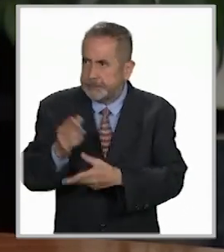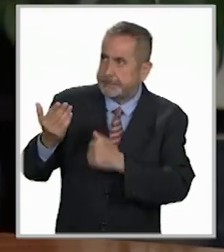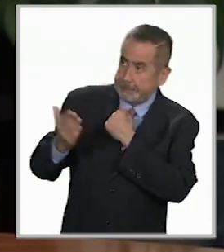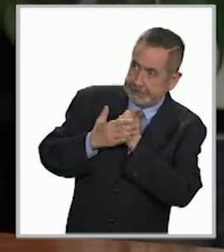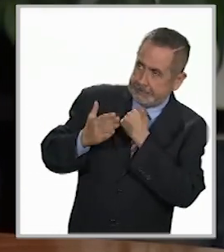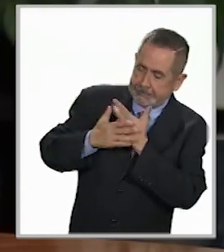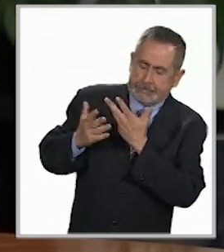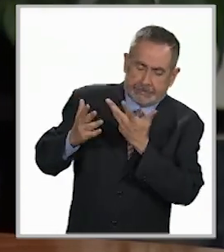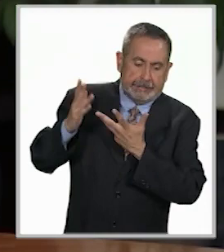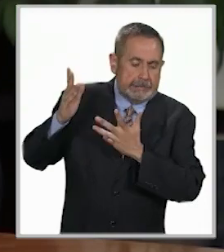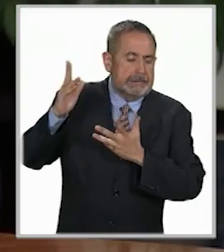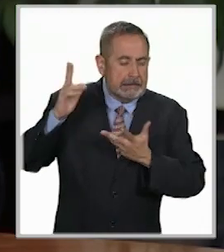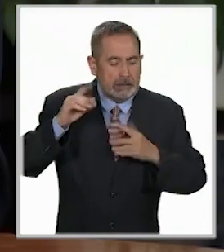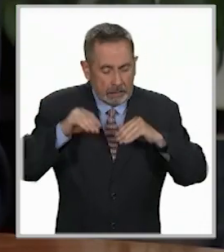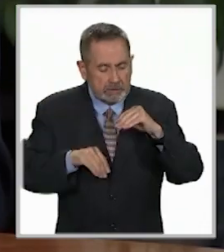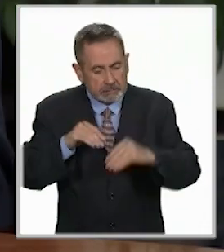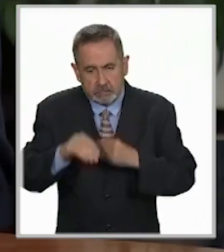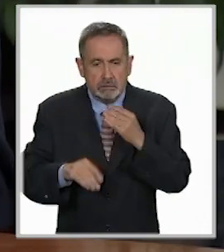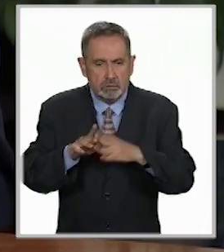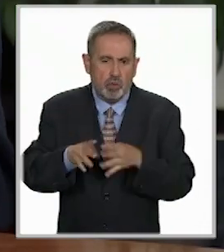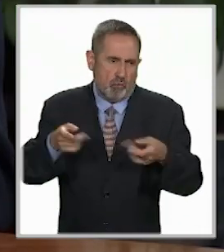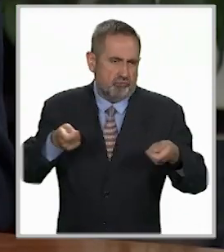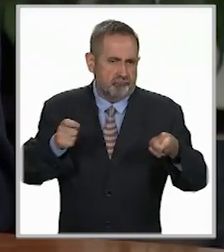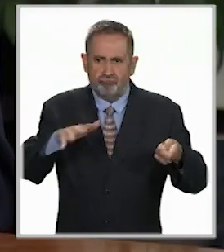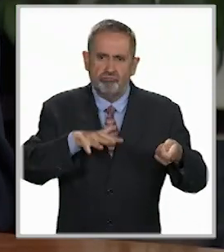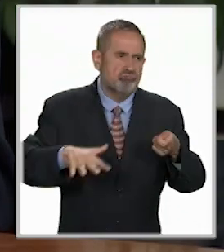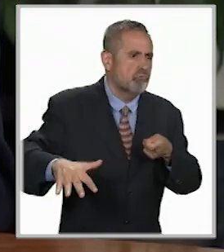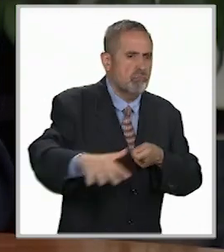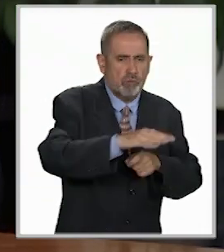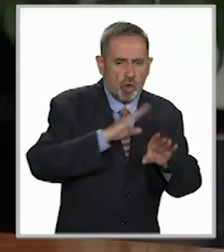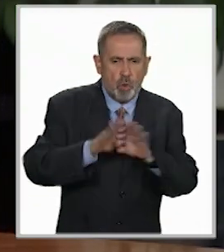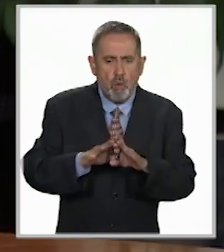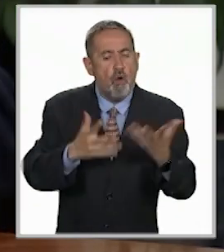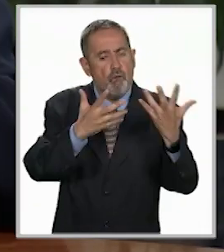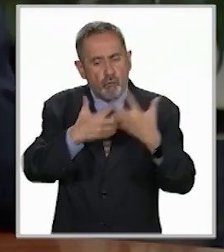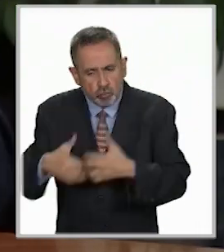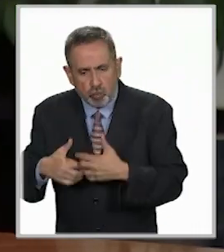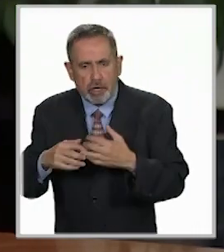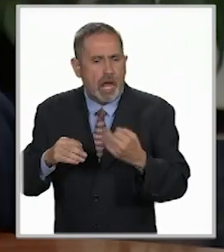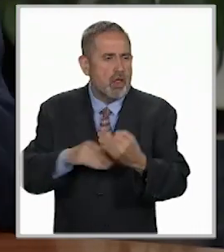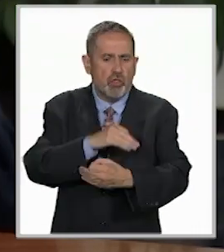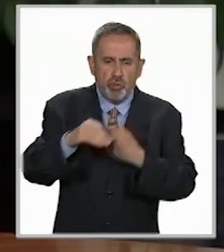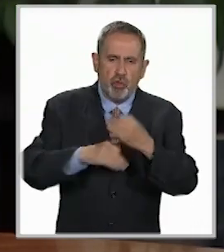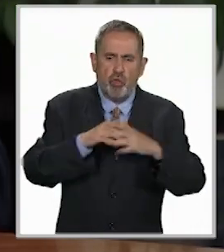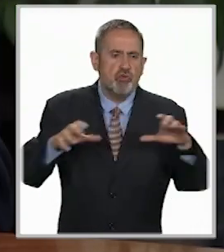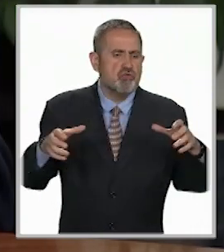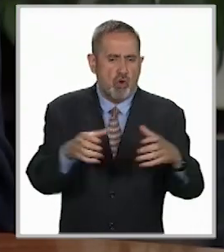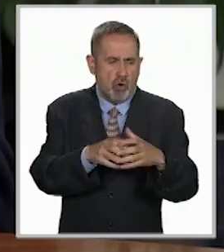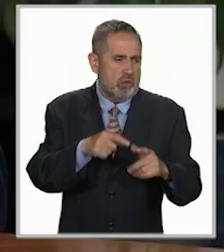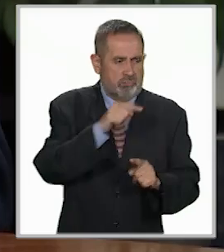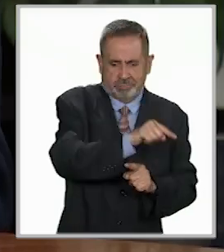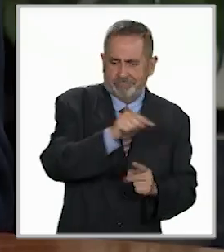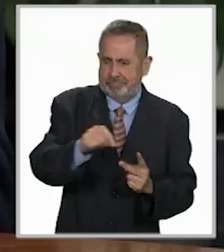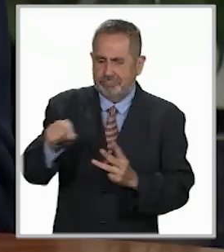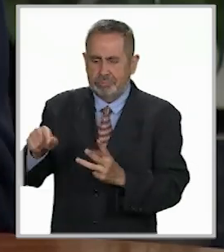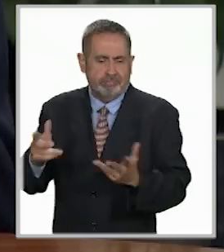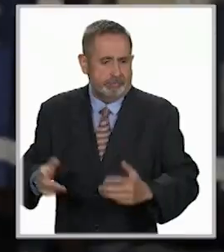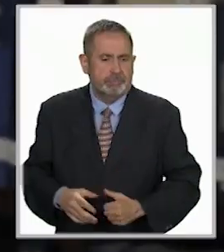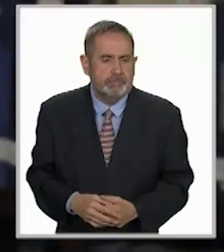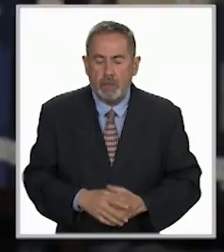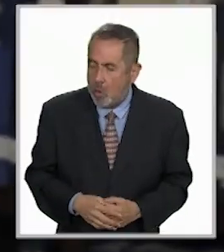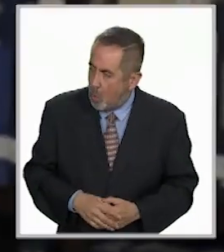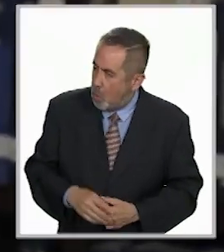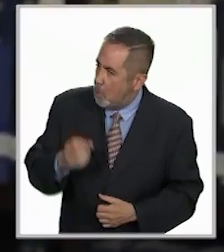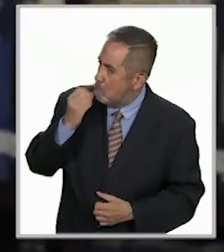impacto real en la labor, no solo jurisdiccional, sino en el funcionamiento general de un poder, de un